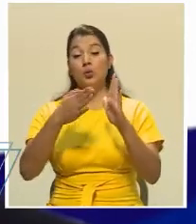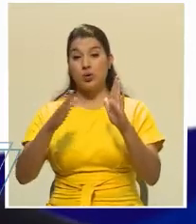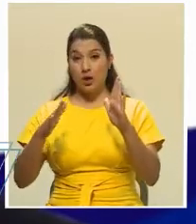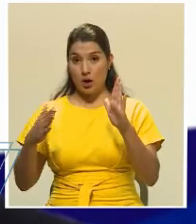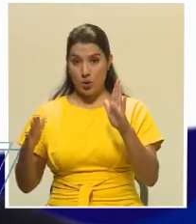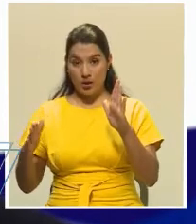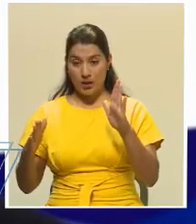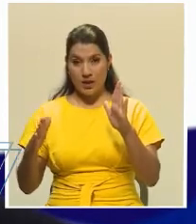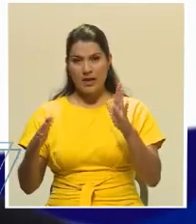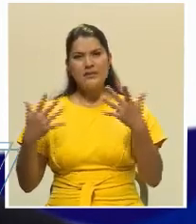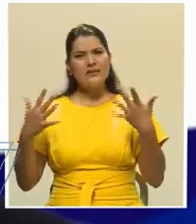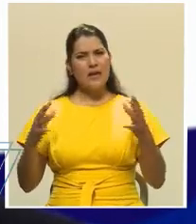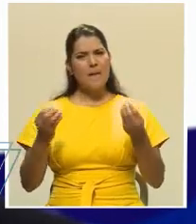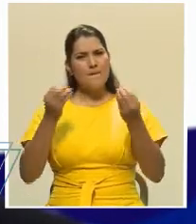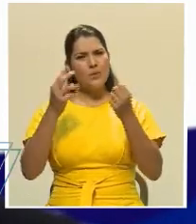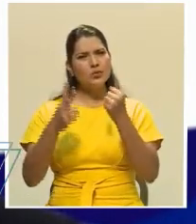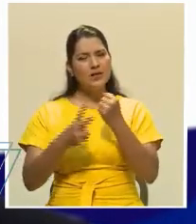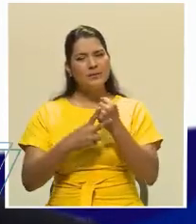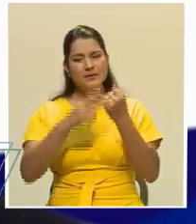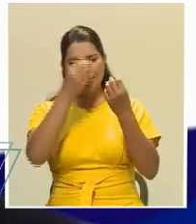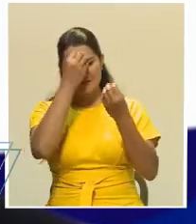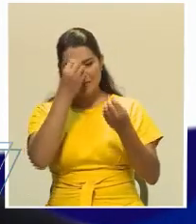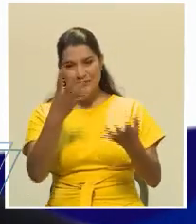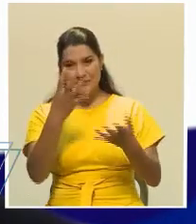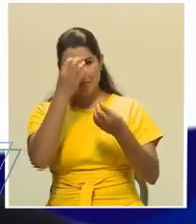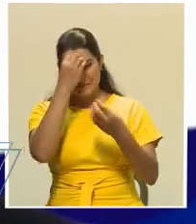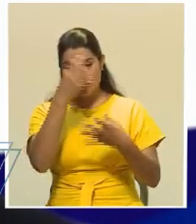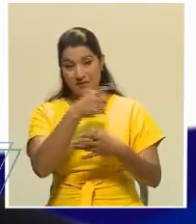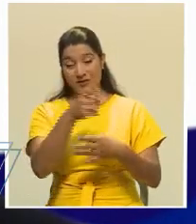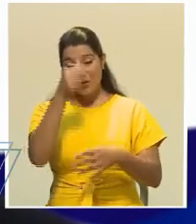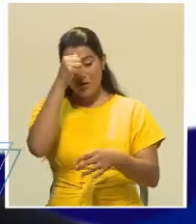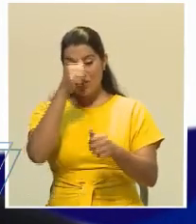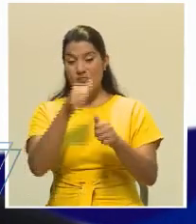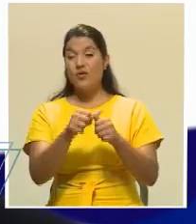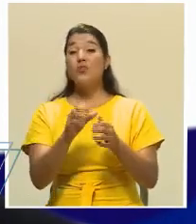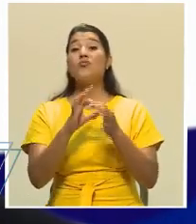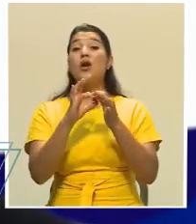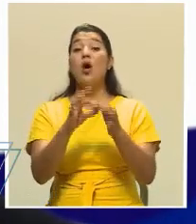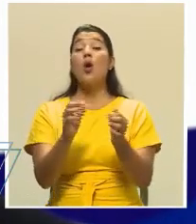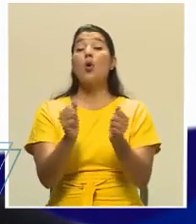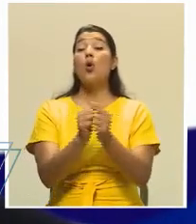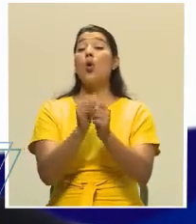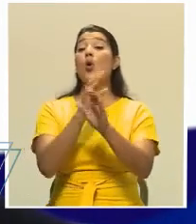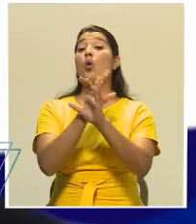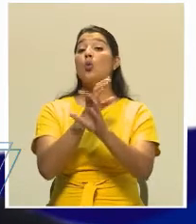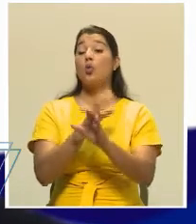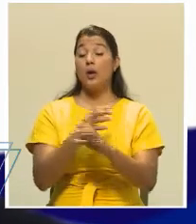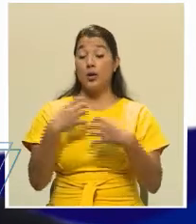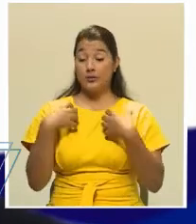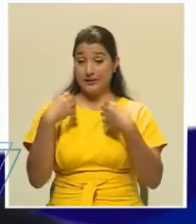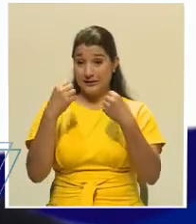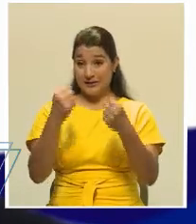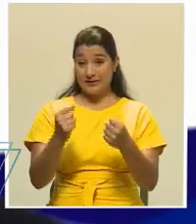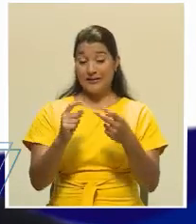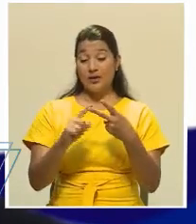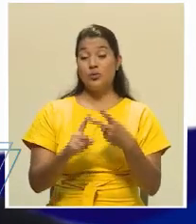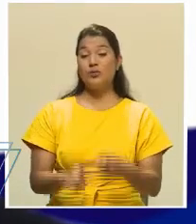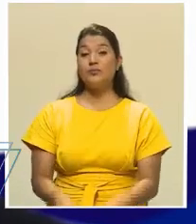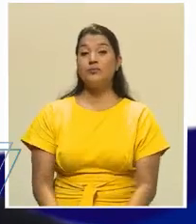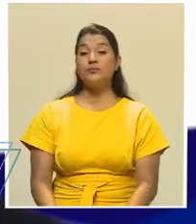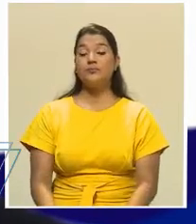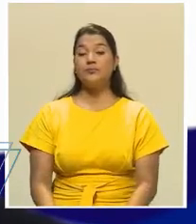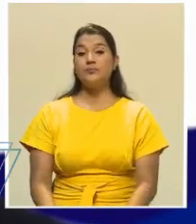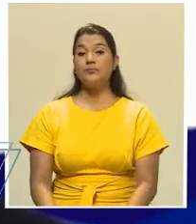manera recurrente ha venido informando acerca de los niveles de evasión de los profesionales